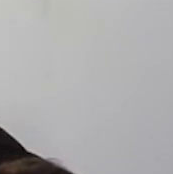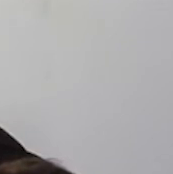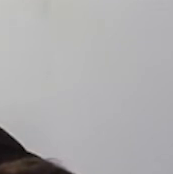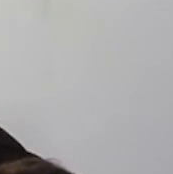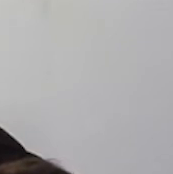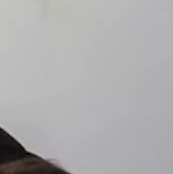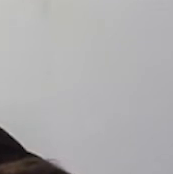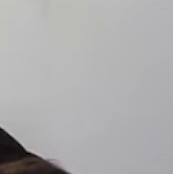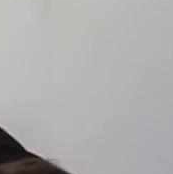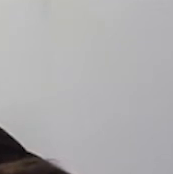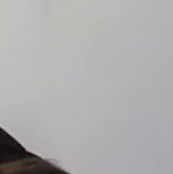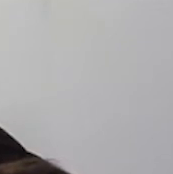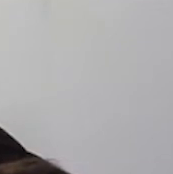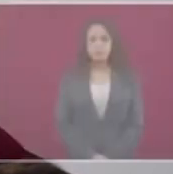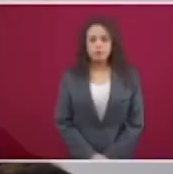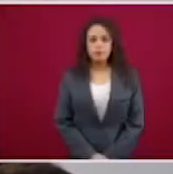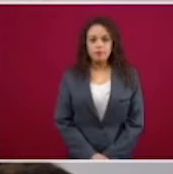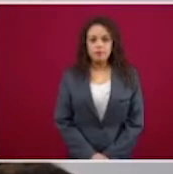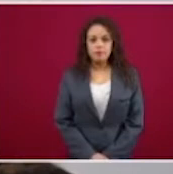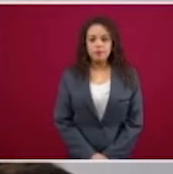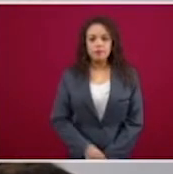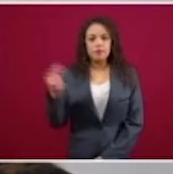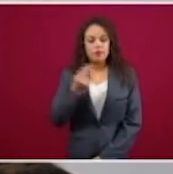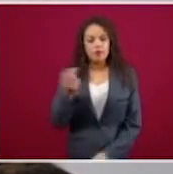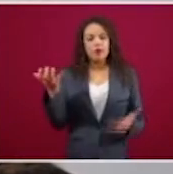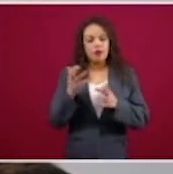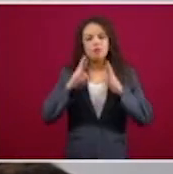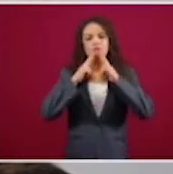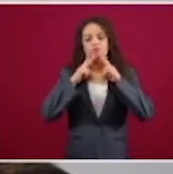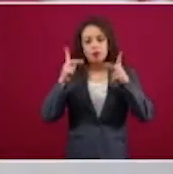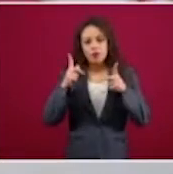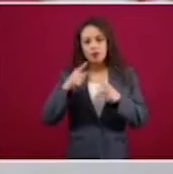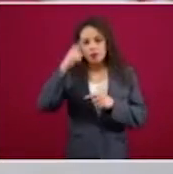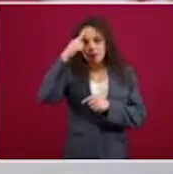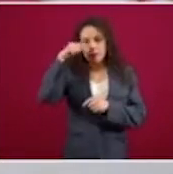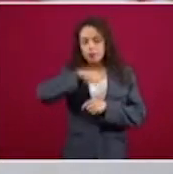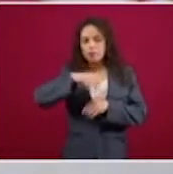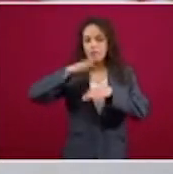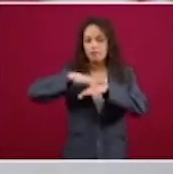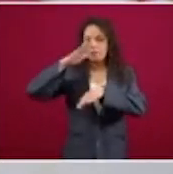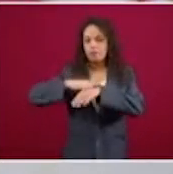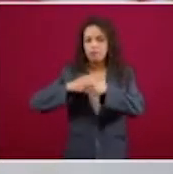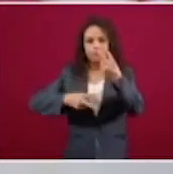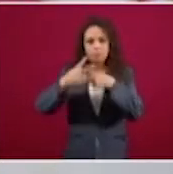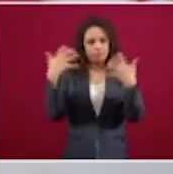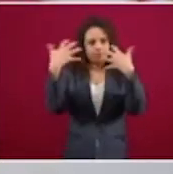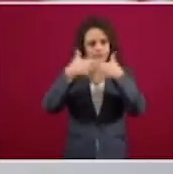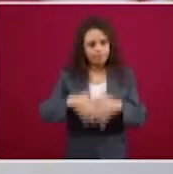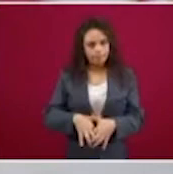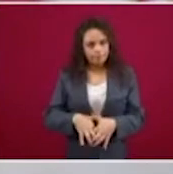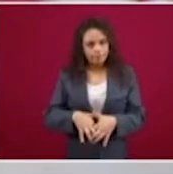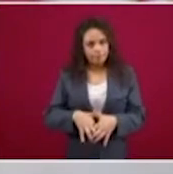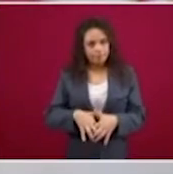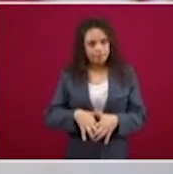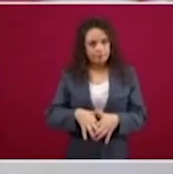mejorar la capacidad de producción de las refinerías. La